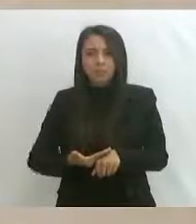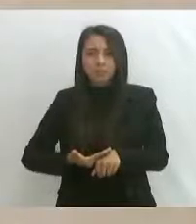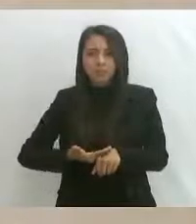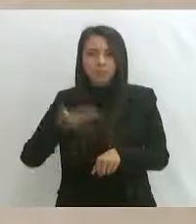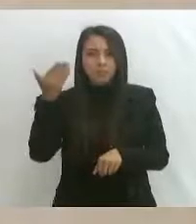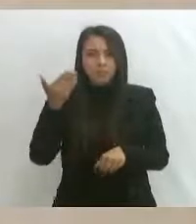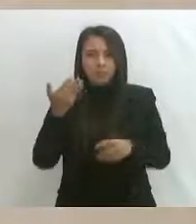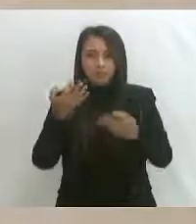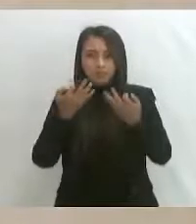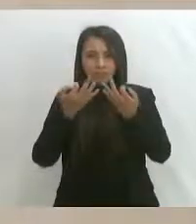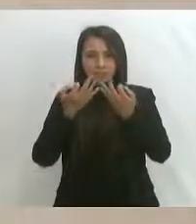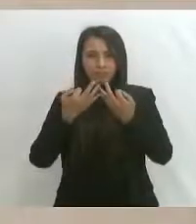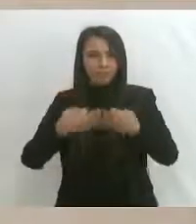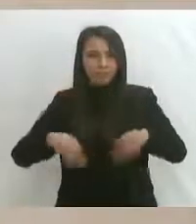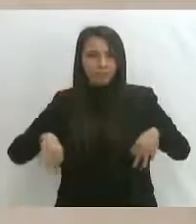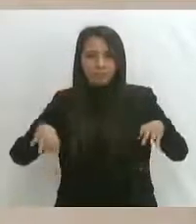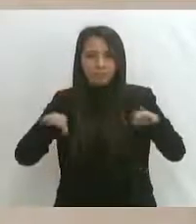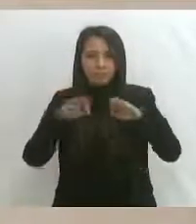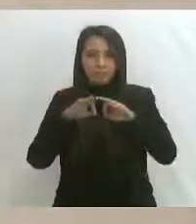importante